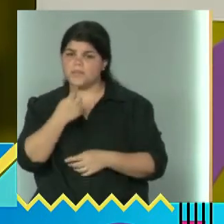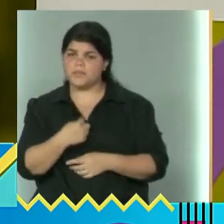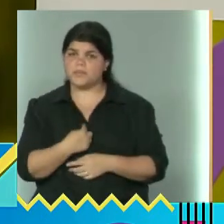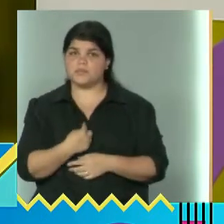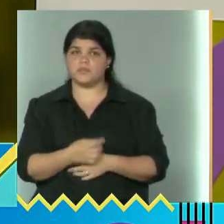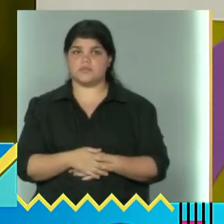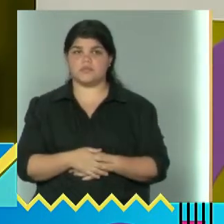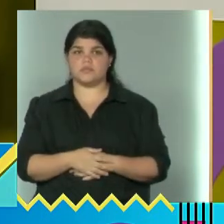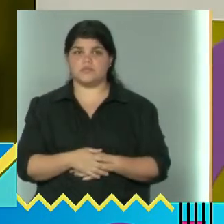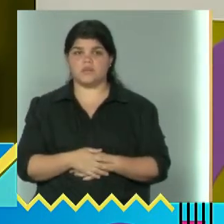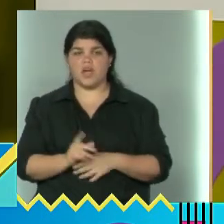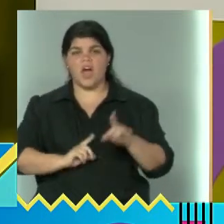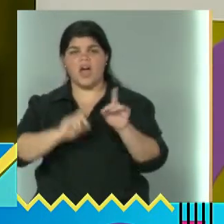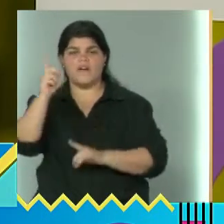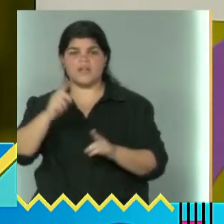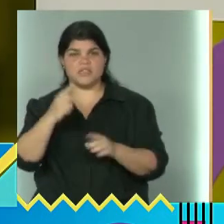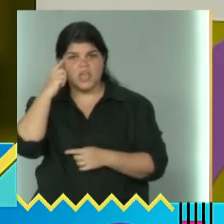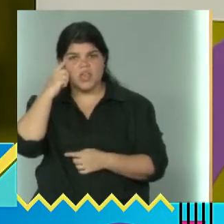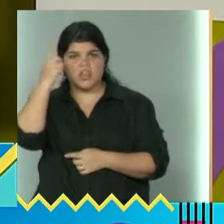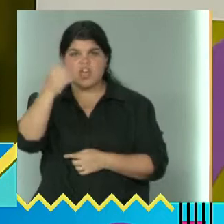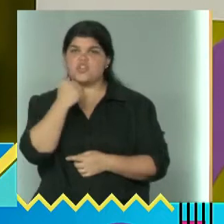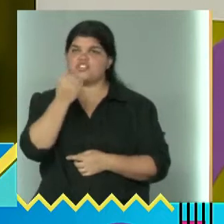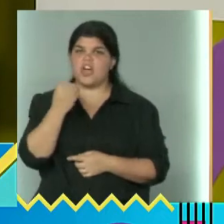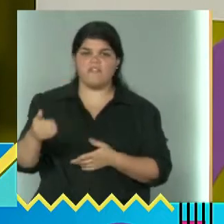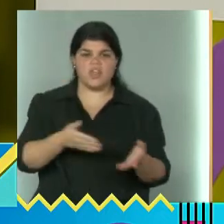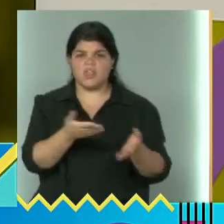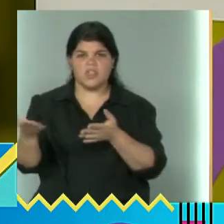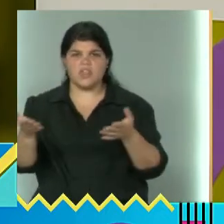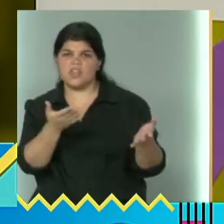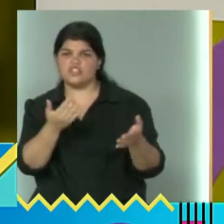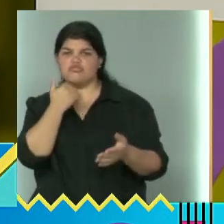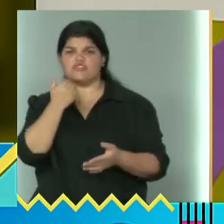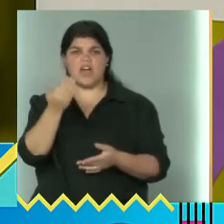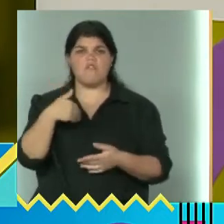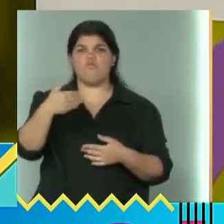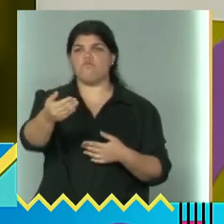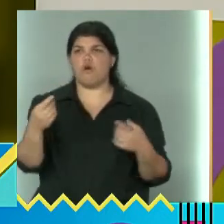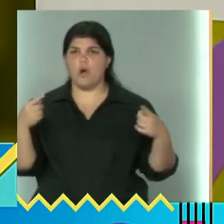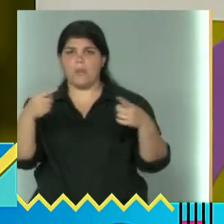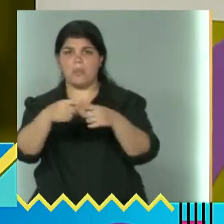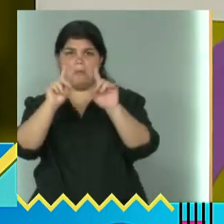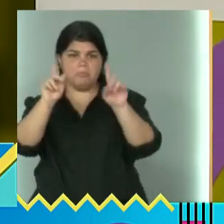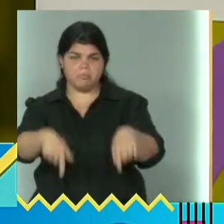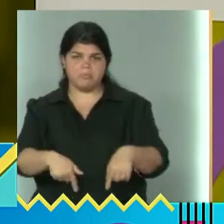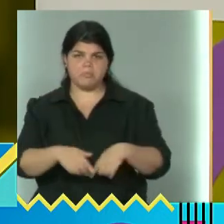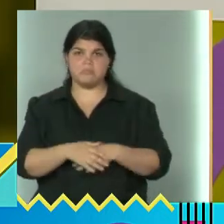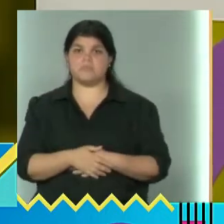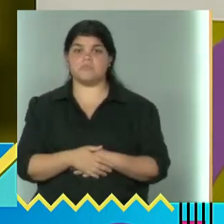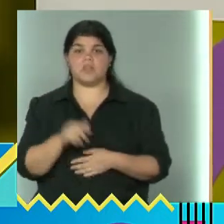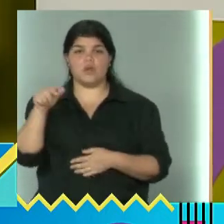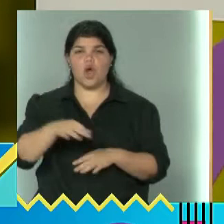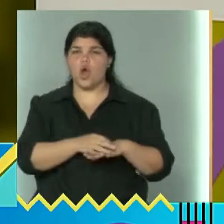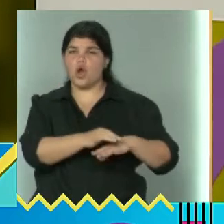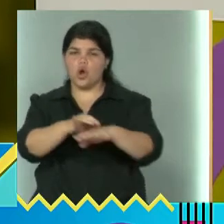cosas. Tenemos a veces la idea de que no sabemos para dónde vamos, que no tenemos un sentido, nos levantamos y no sabemos qué queremos hacer. Bueno, el coaching,